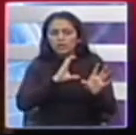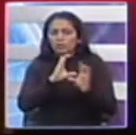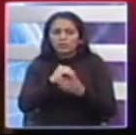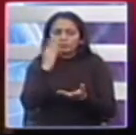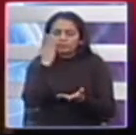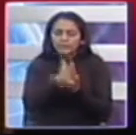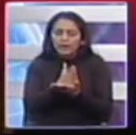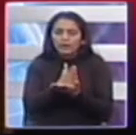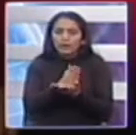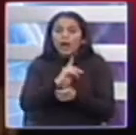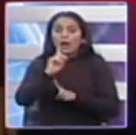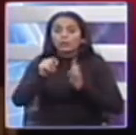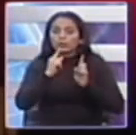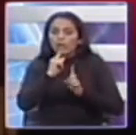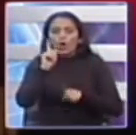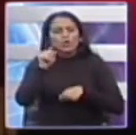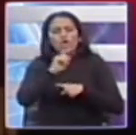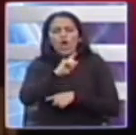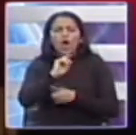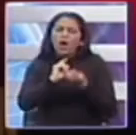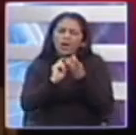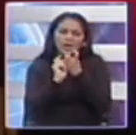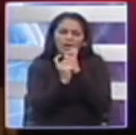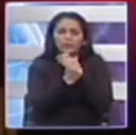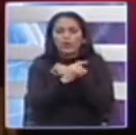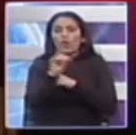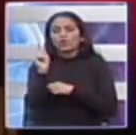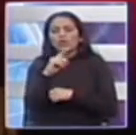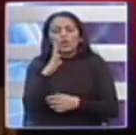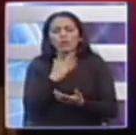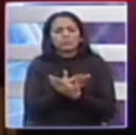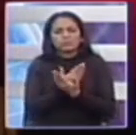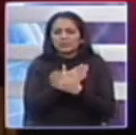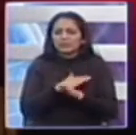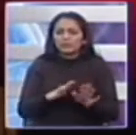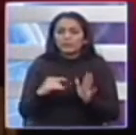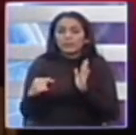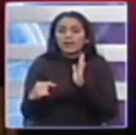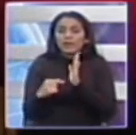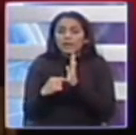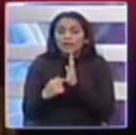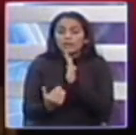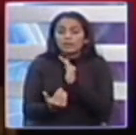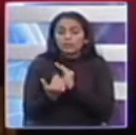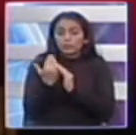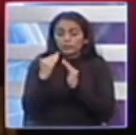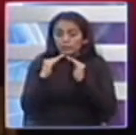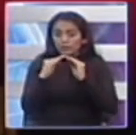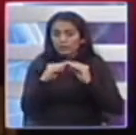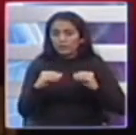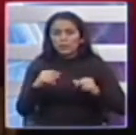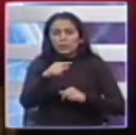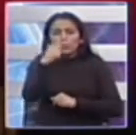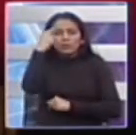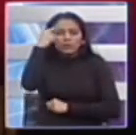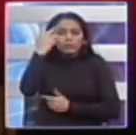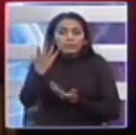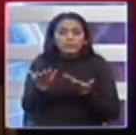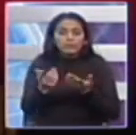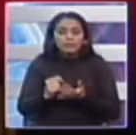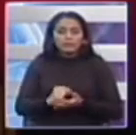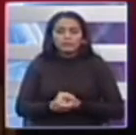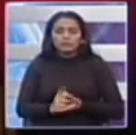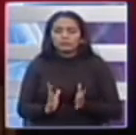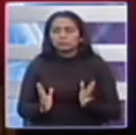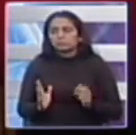otros dicen hay que reformar esta ley, hay que eliminar la ley de plusvalía. Frente a ello, ¿qué piensa usted? Bueno, yo